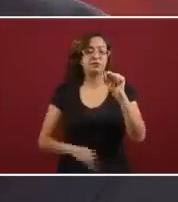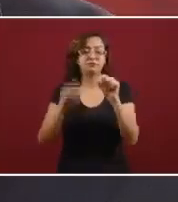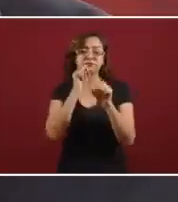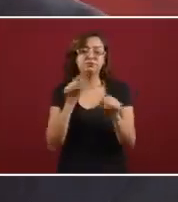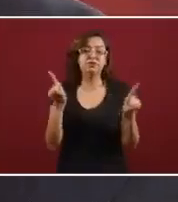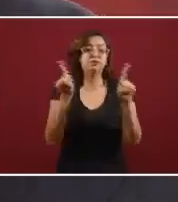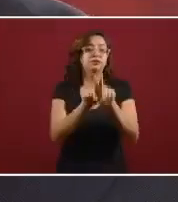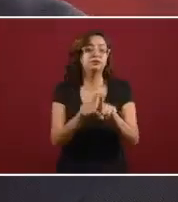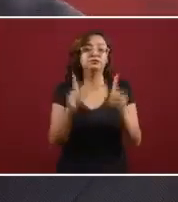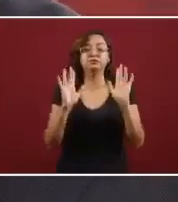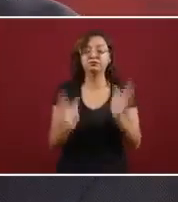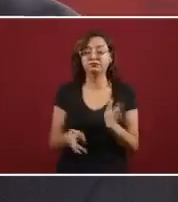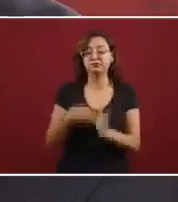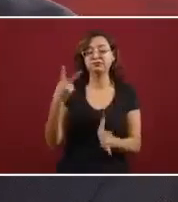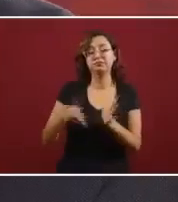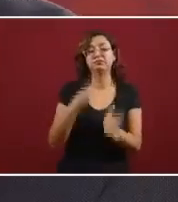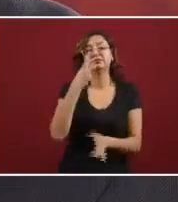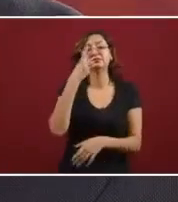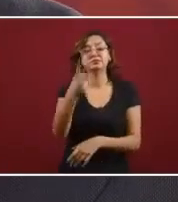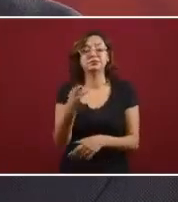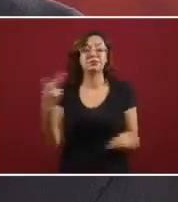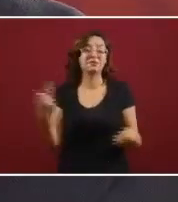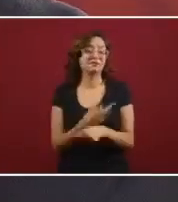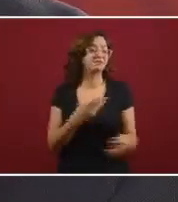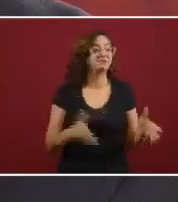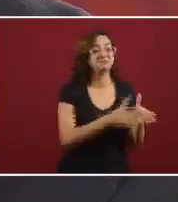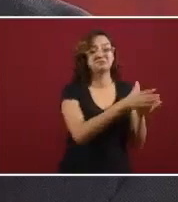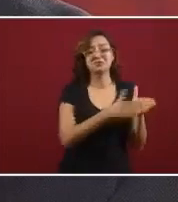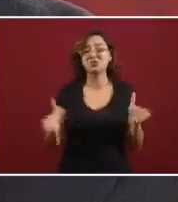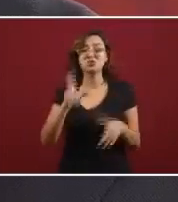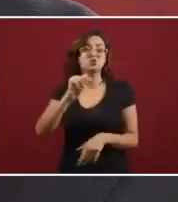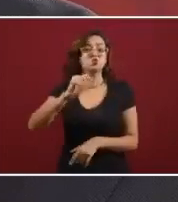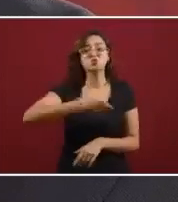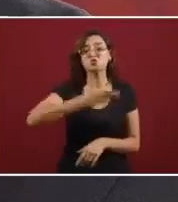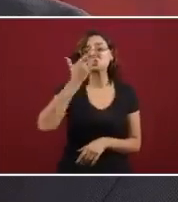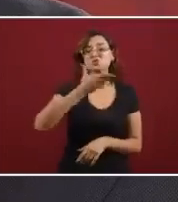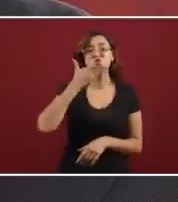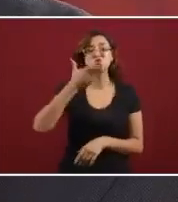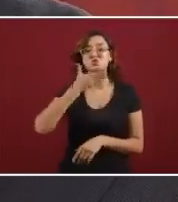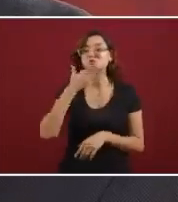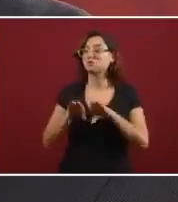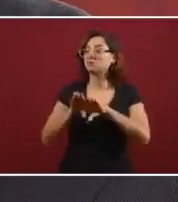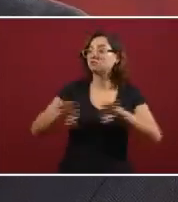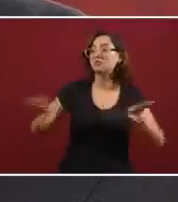Es para decir, nunca ha habido democracia en el país.